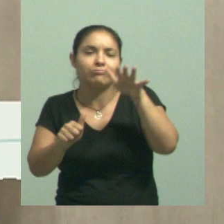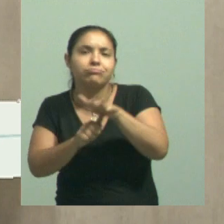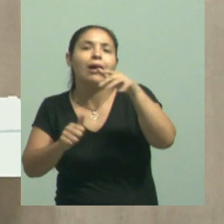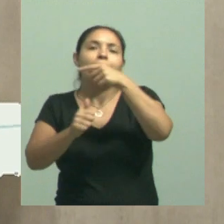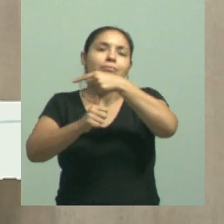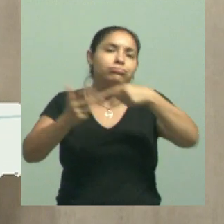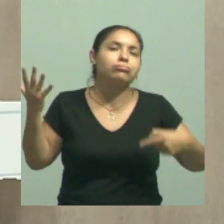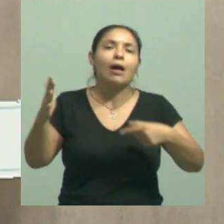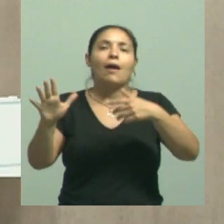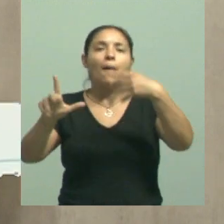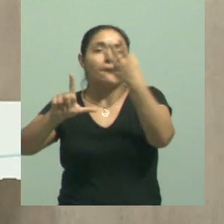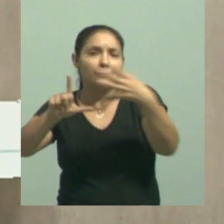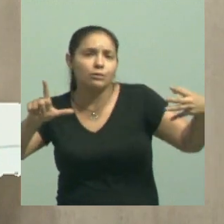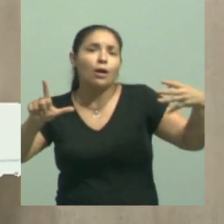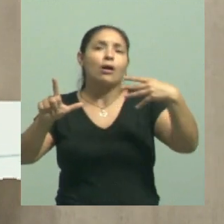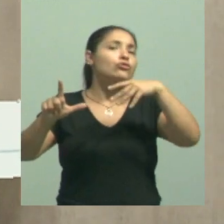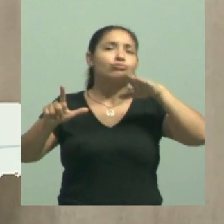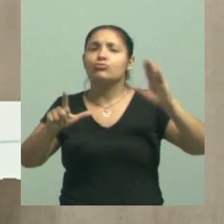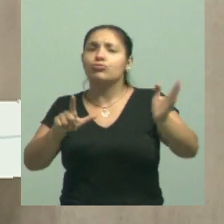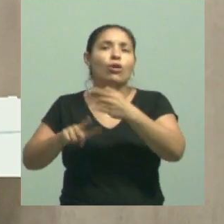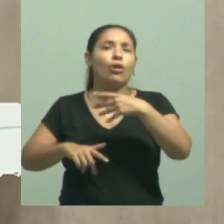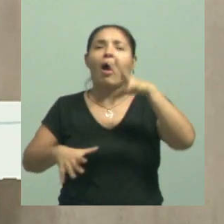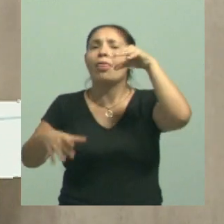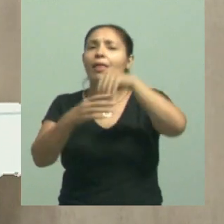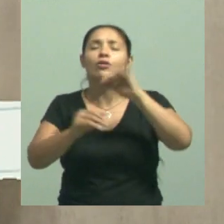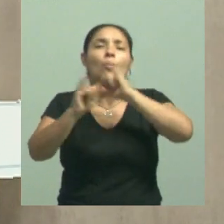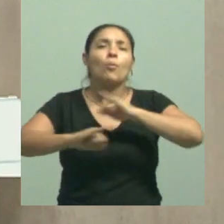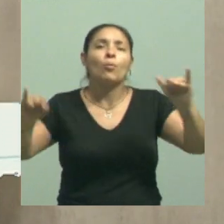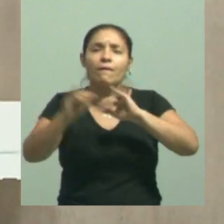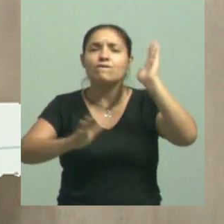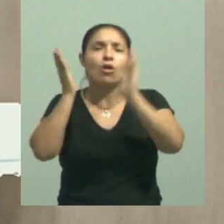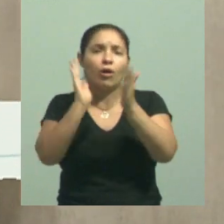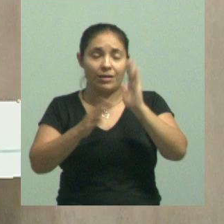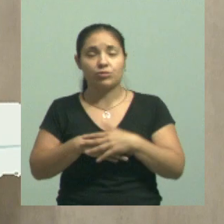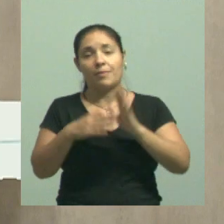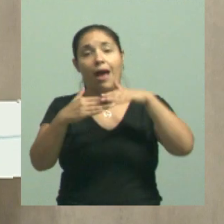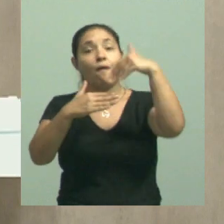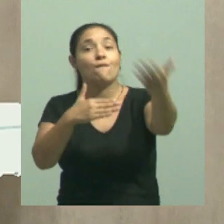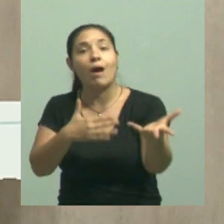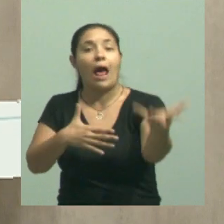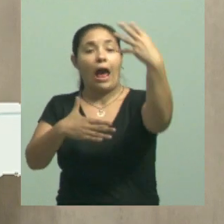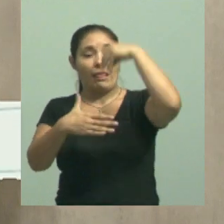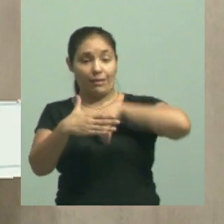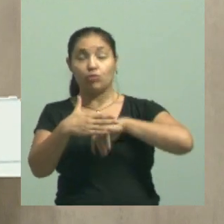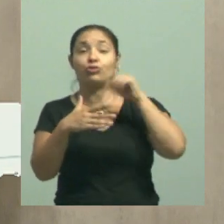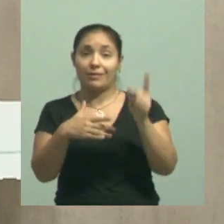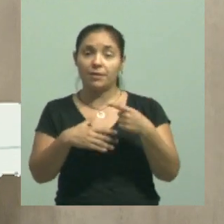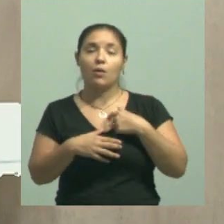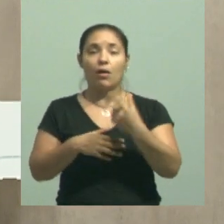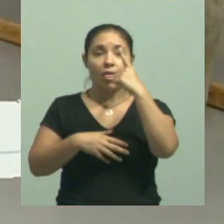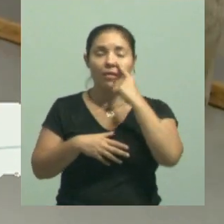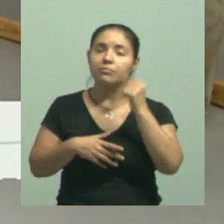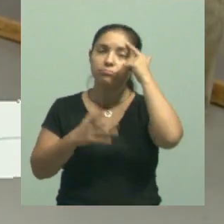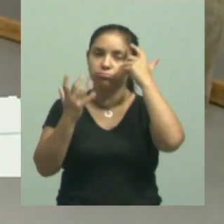LGBTIQ sufrimos en los medios de comunicación, yo digo hacia afuera y hacia adentro. Es decir, es un día para reflexionar